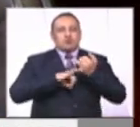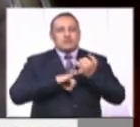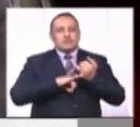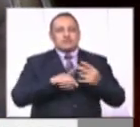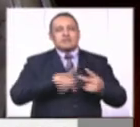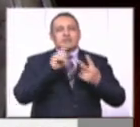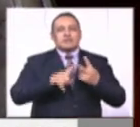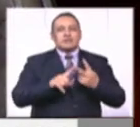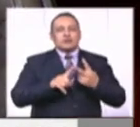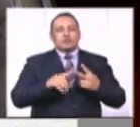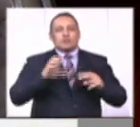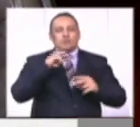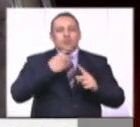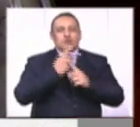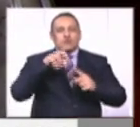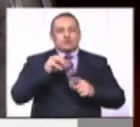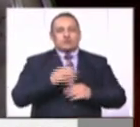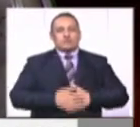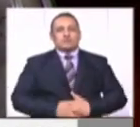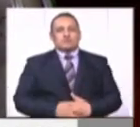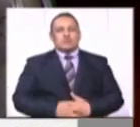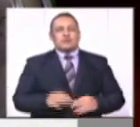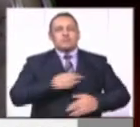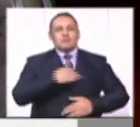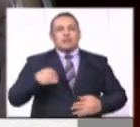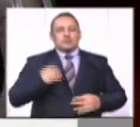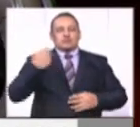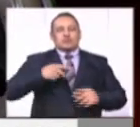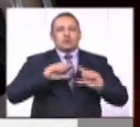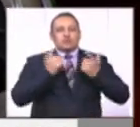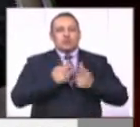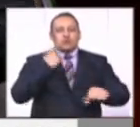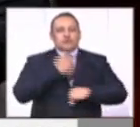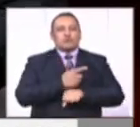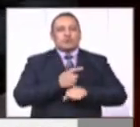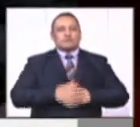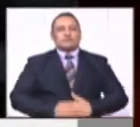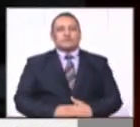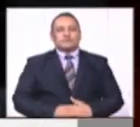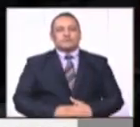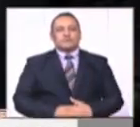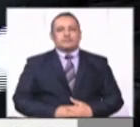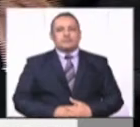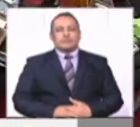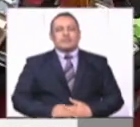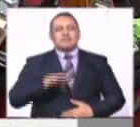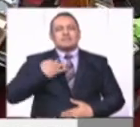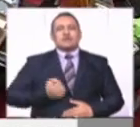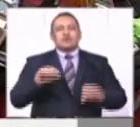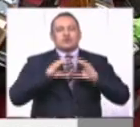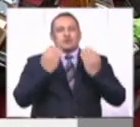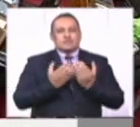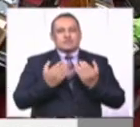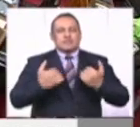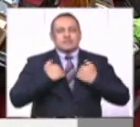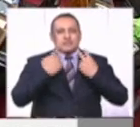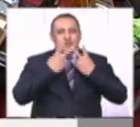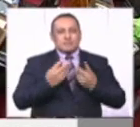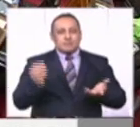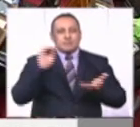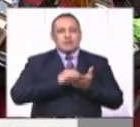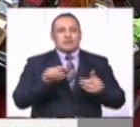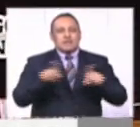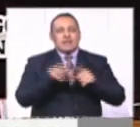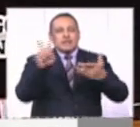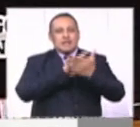oriano y moyano Delgado miembros de la subcomisión acusadora señores congresistas a continuación